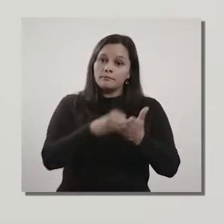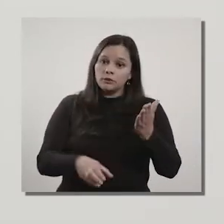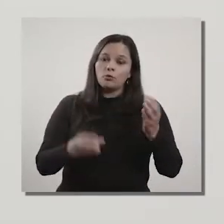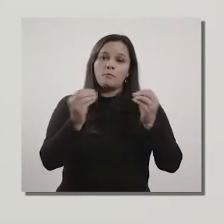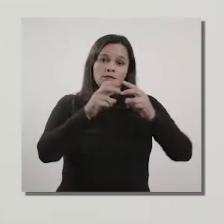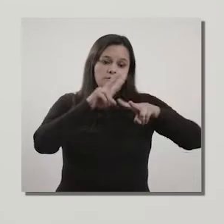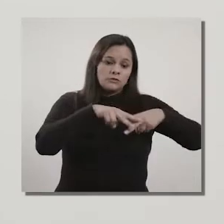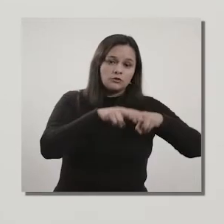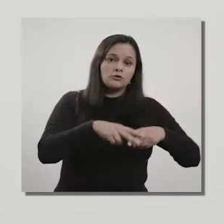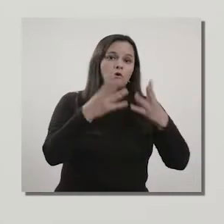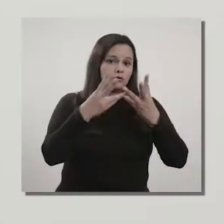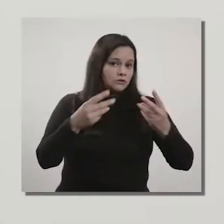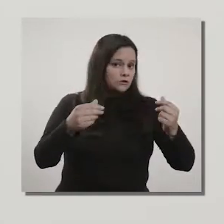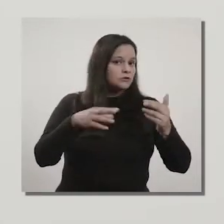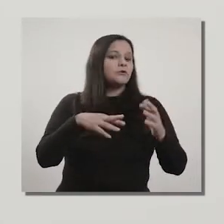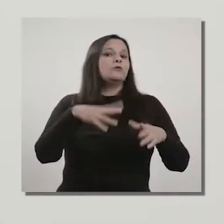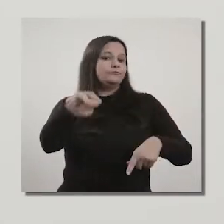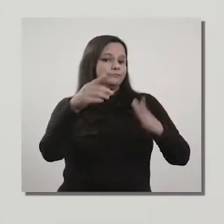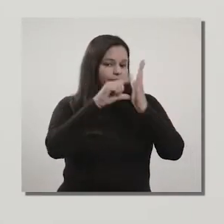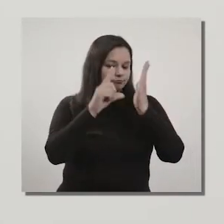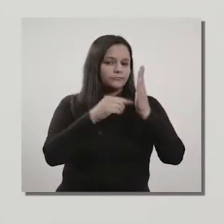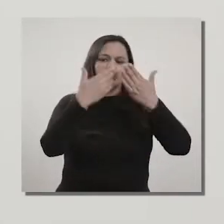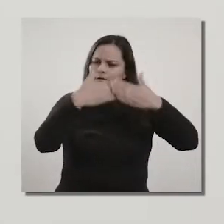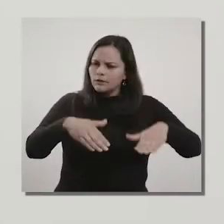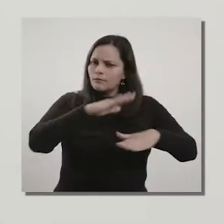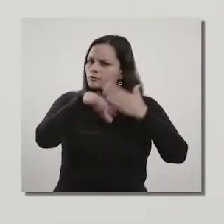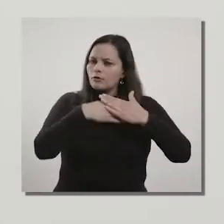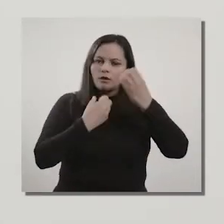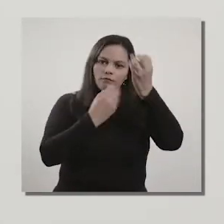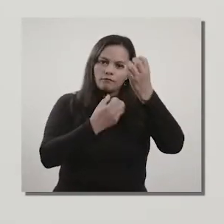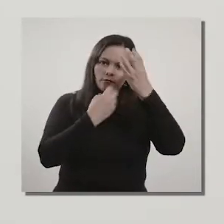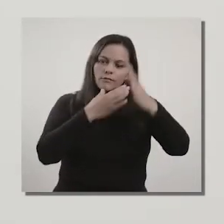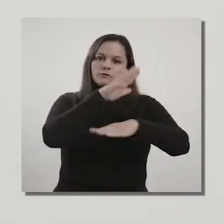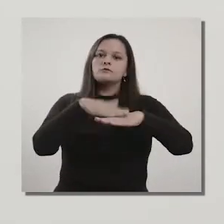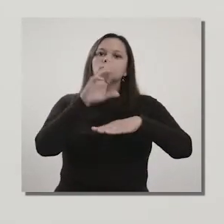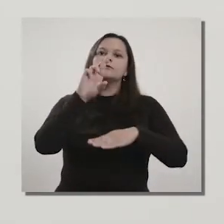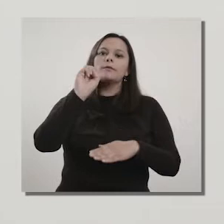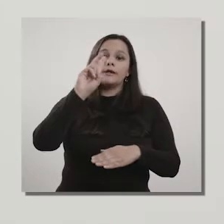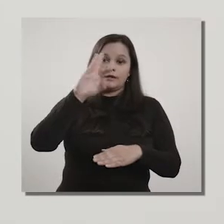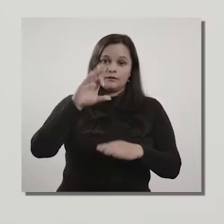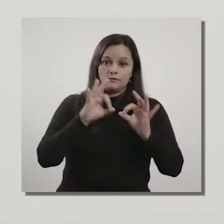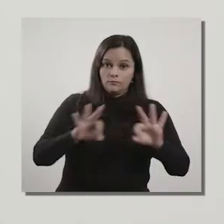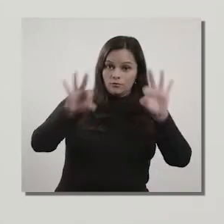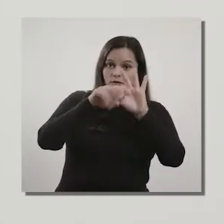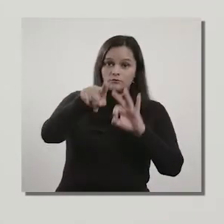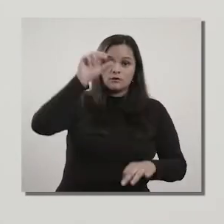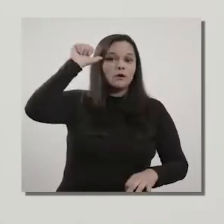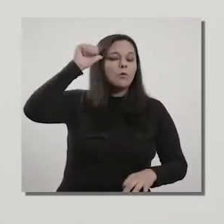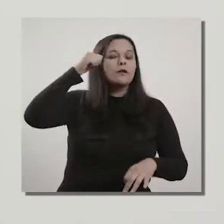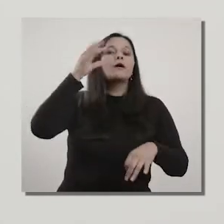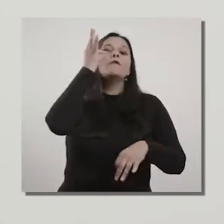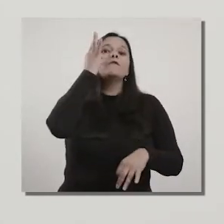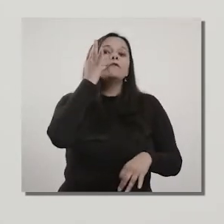y la revisión de conciliación tributaria y base imponible, terminamos con toda la información relacionada con el impuesto a la renta. Es importante que